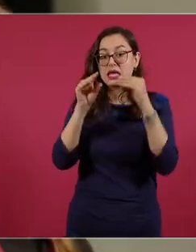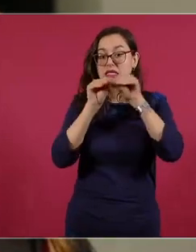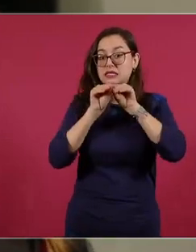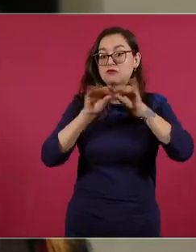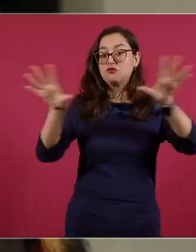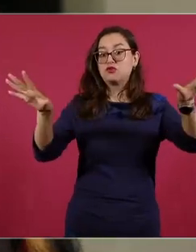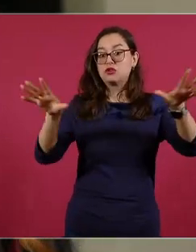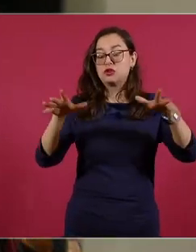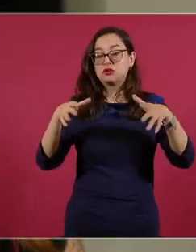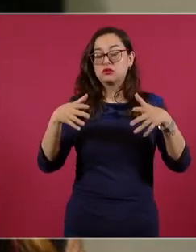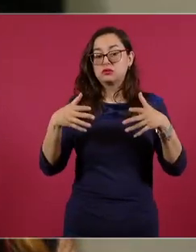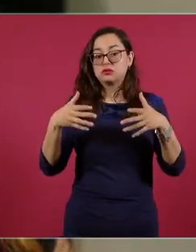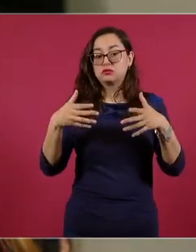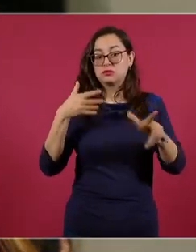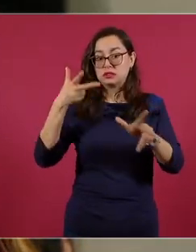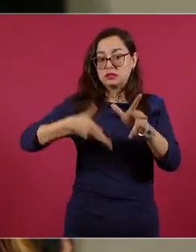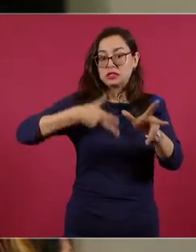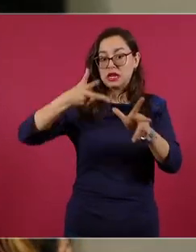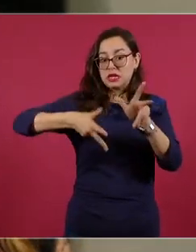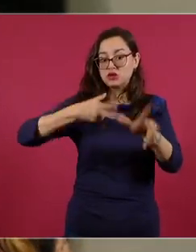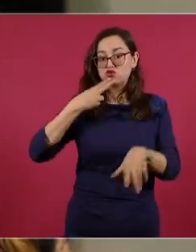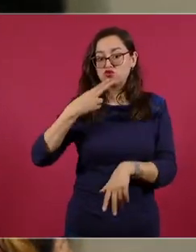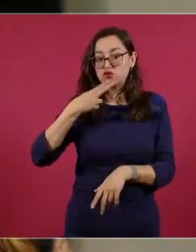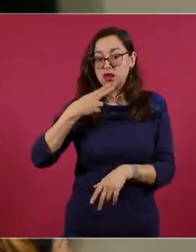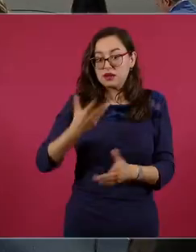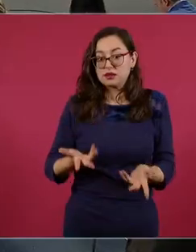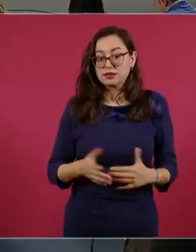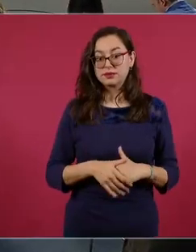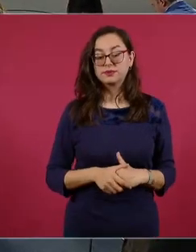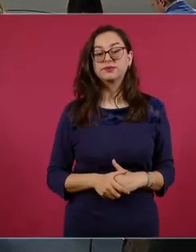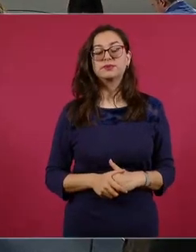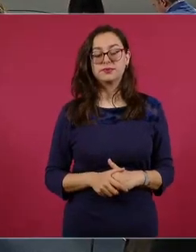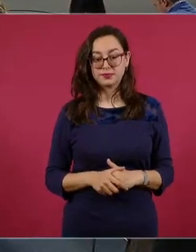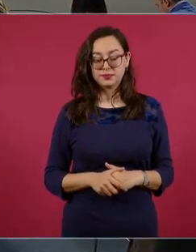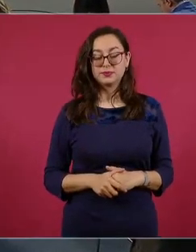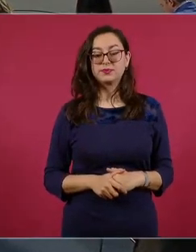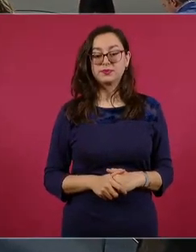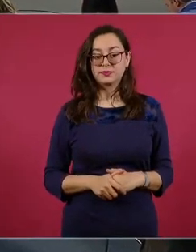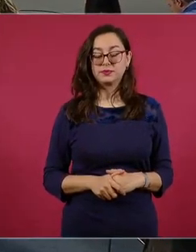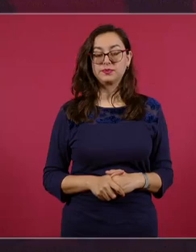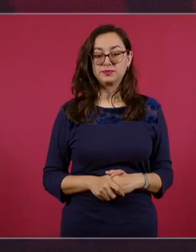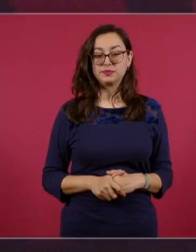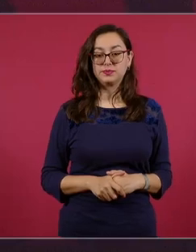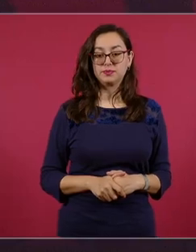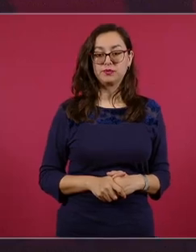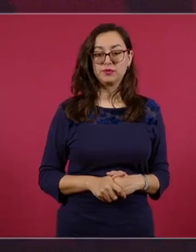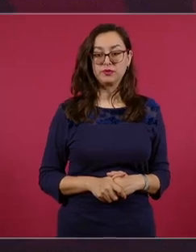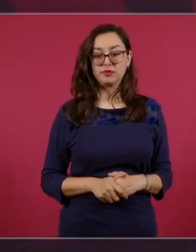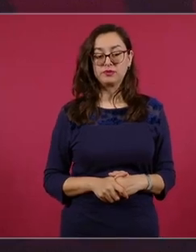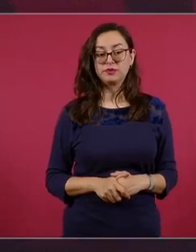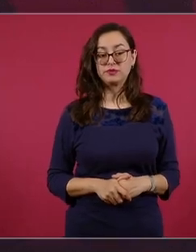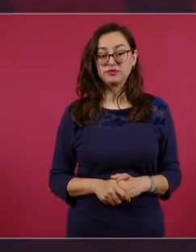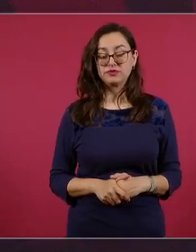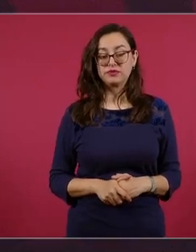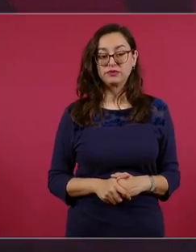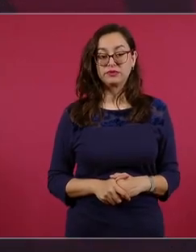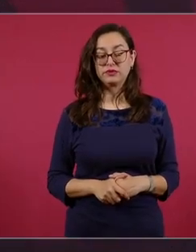con mayor amplitud ante el mundo. Muchas gracias. Sí, mira, es un proyecto